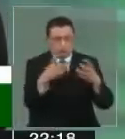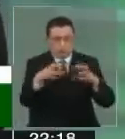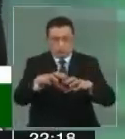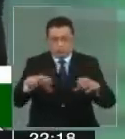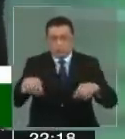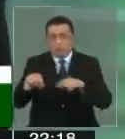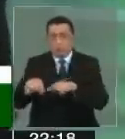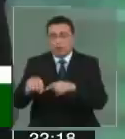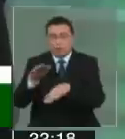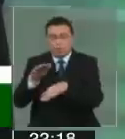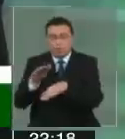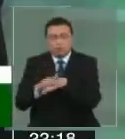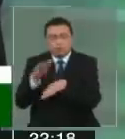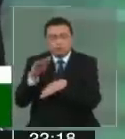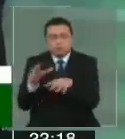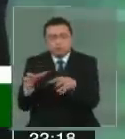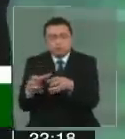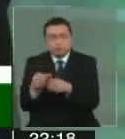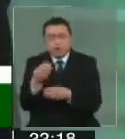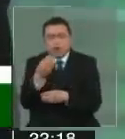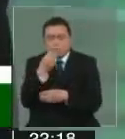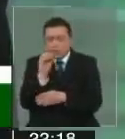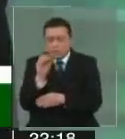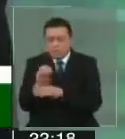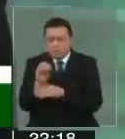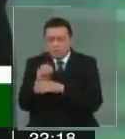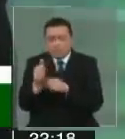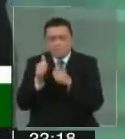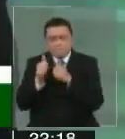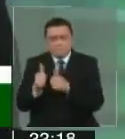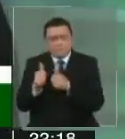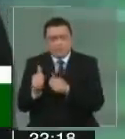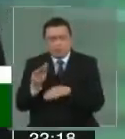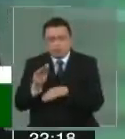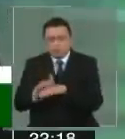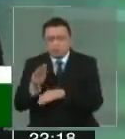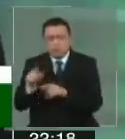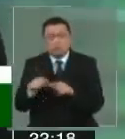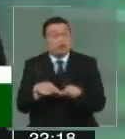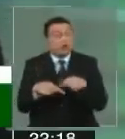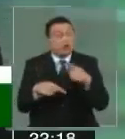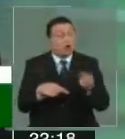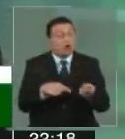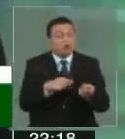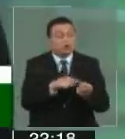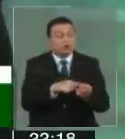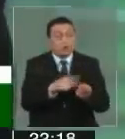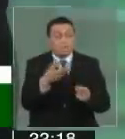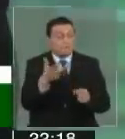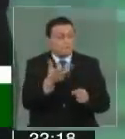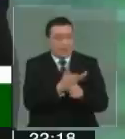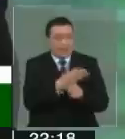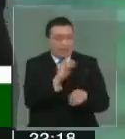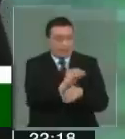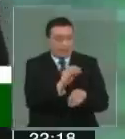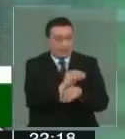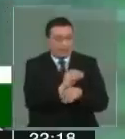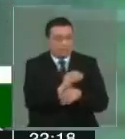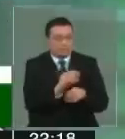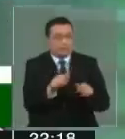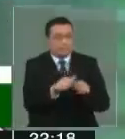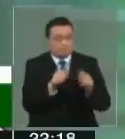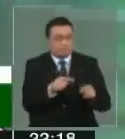muy calientitos, muy bien alimentados, y otro grupo de ratones muy mal alimentado,